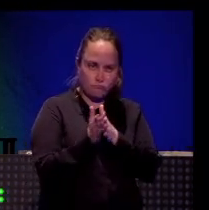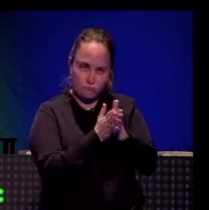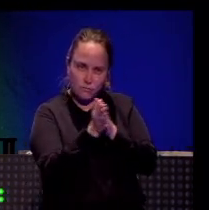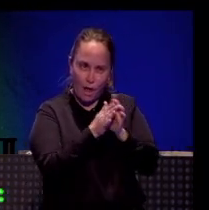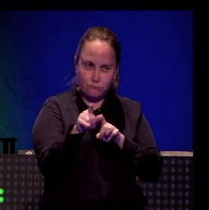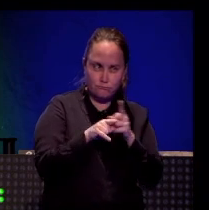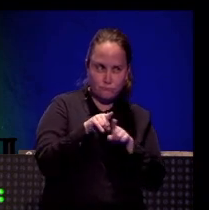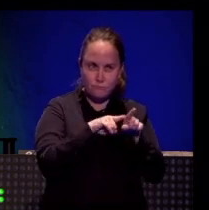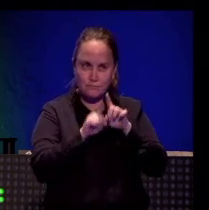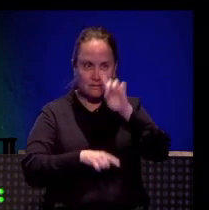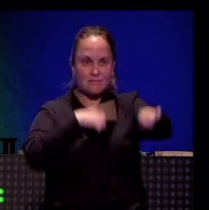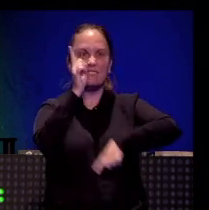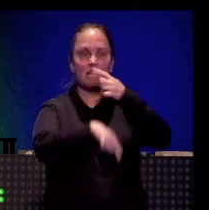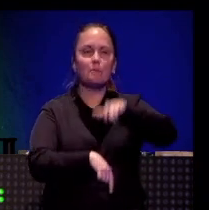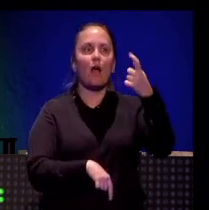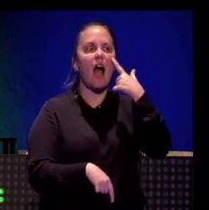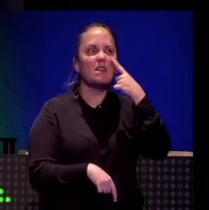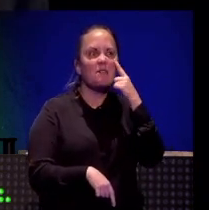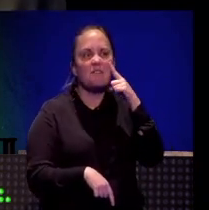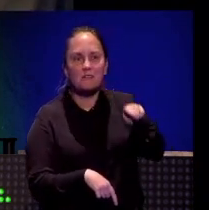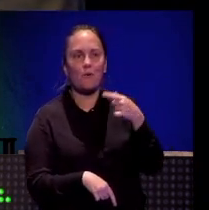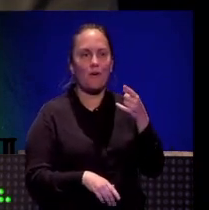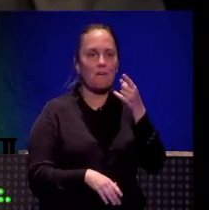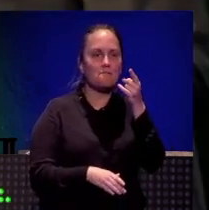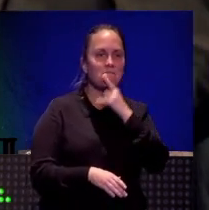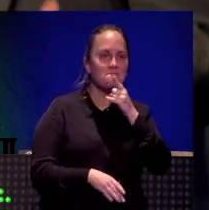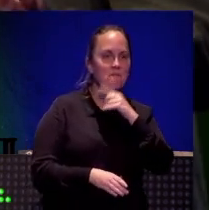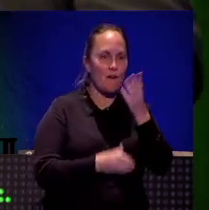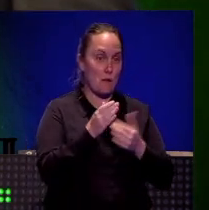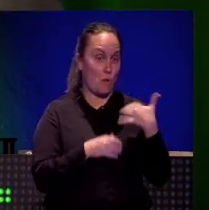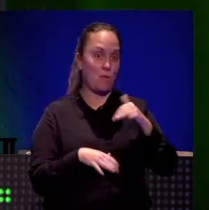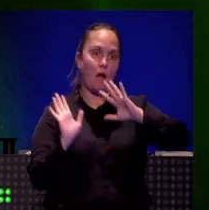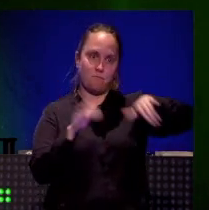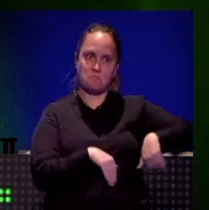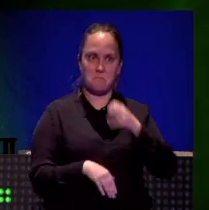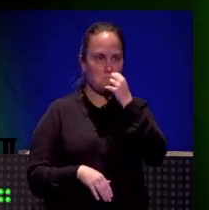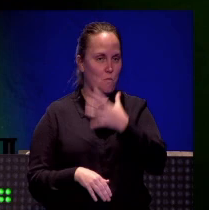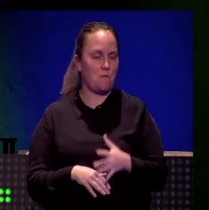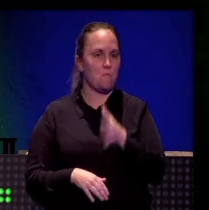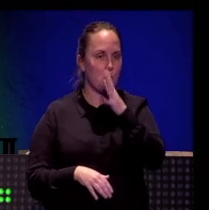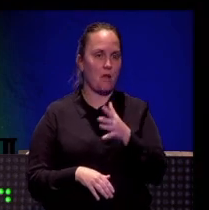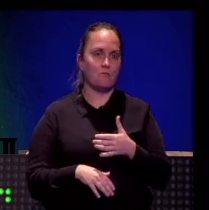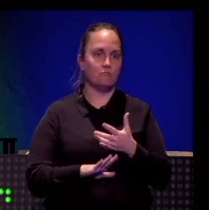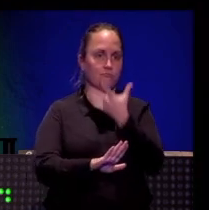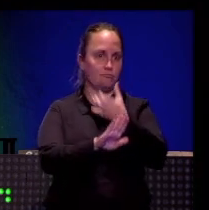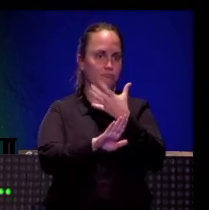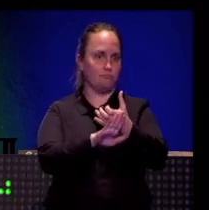siguiente episodio la gente va a ver dónde te está confundido de salvar a qué bueno no porque te da también descarga